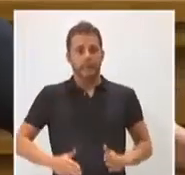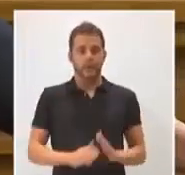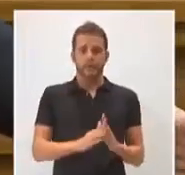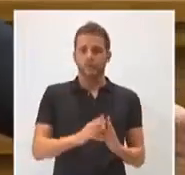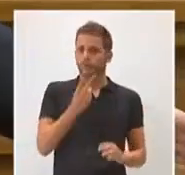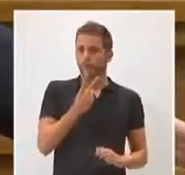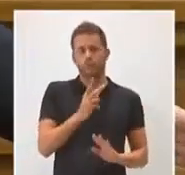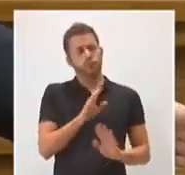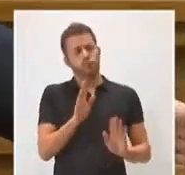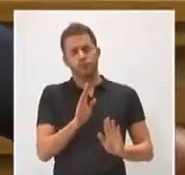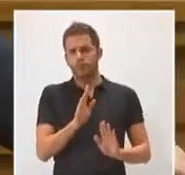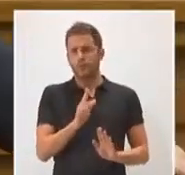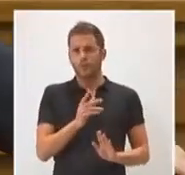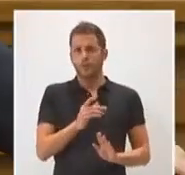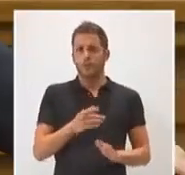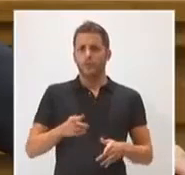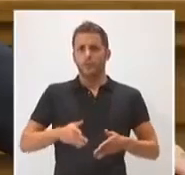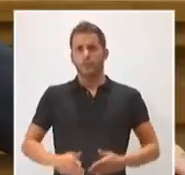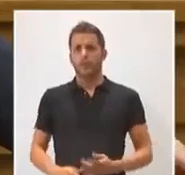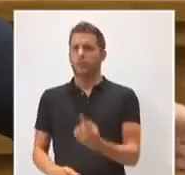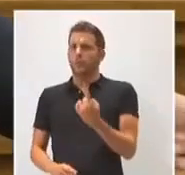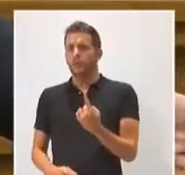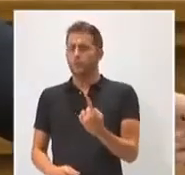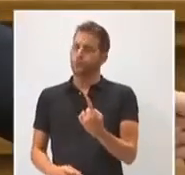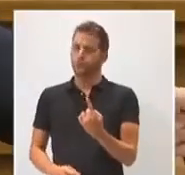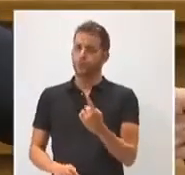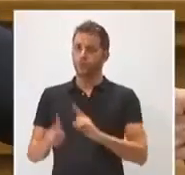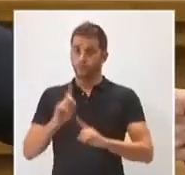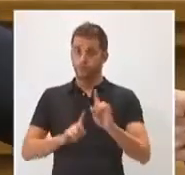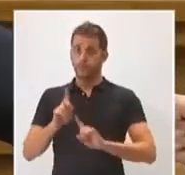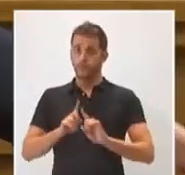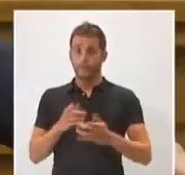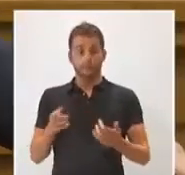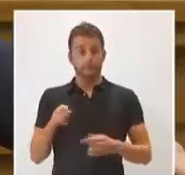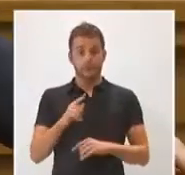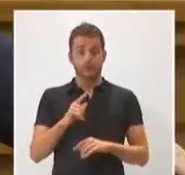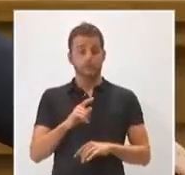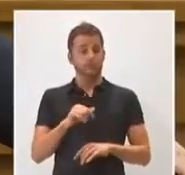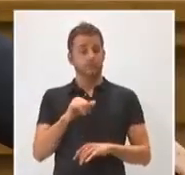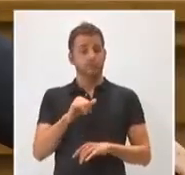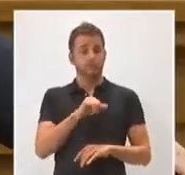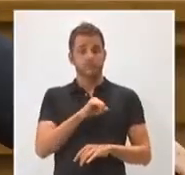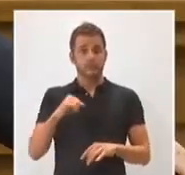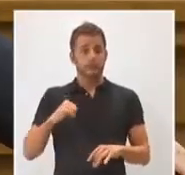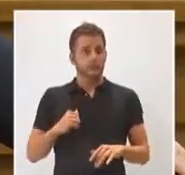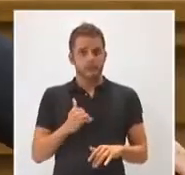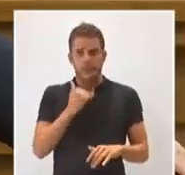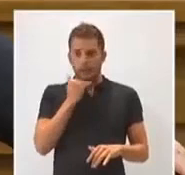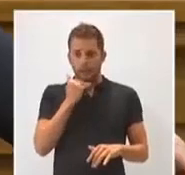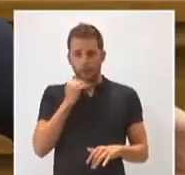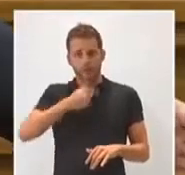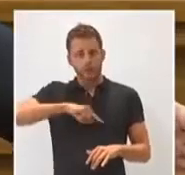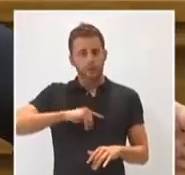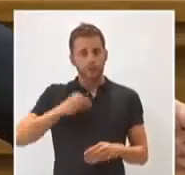uno empieza a ser un problema y no sé nada ni esto personalmente me parece que es claramente algo que hay que valorar